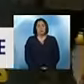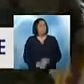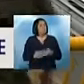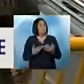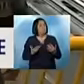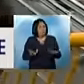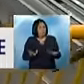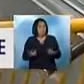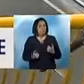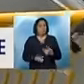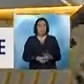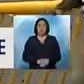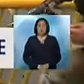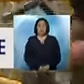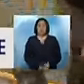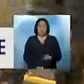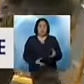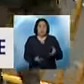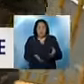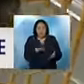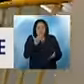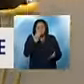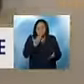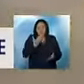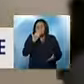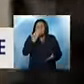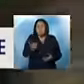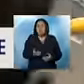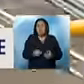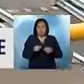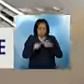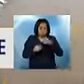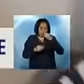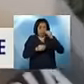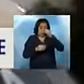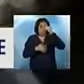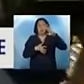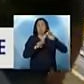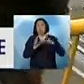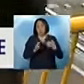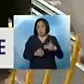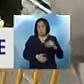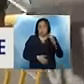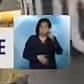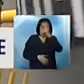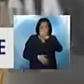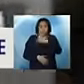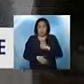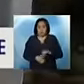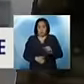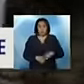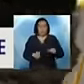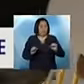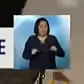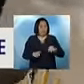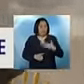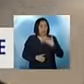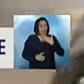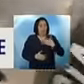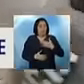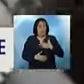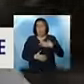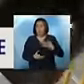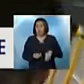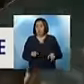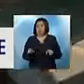Bueno, indudablemente por la inhalación del gas lacrimógeno, sí, ha sido complicado poder respirar.